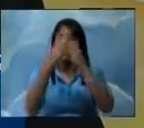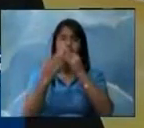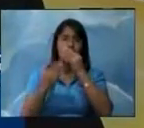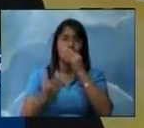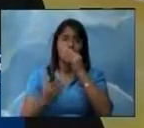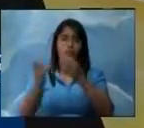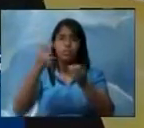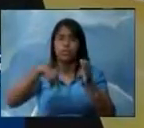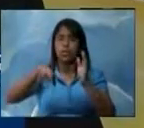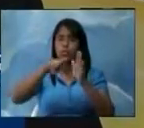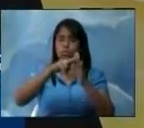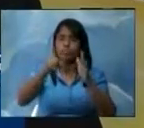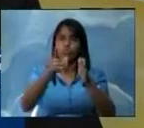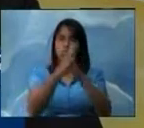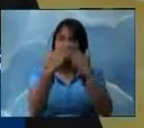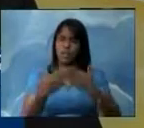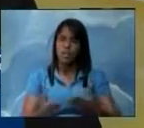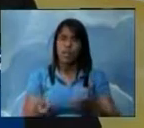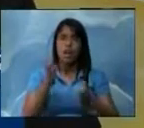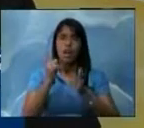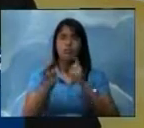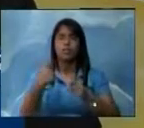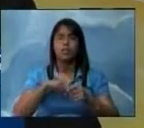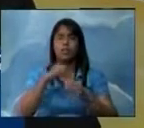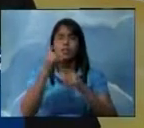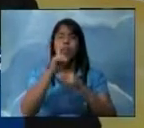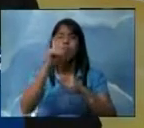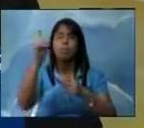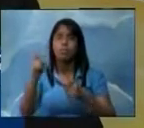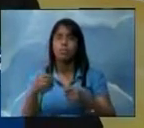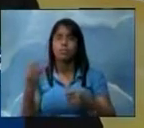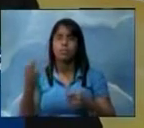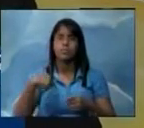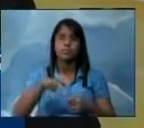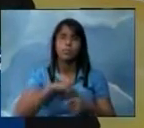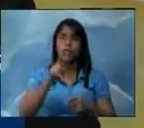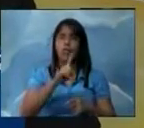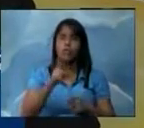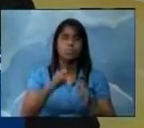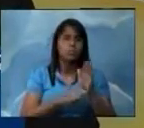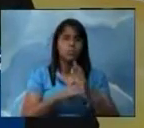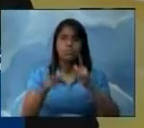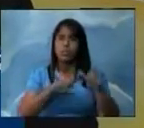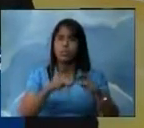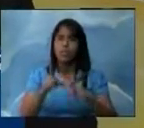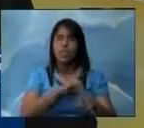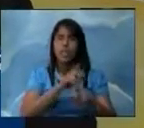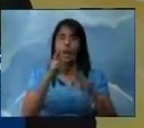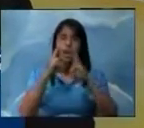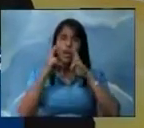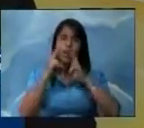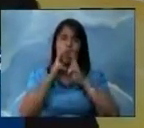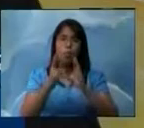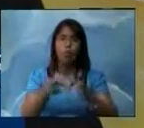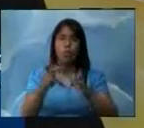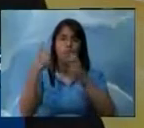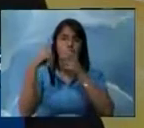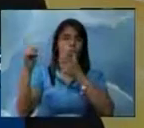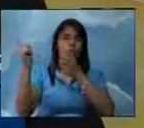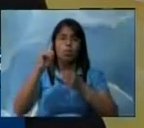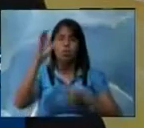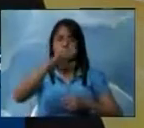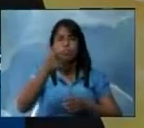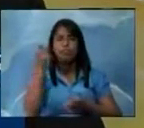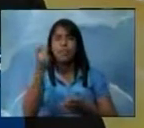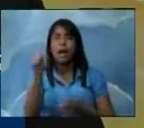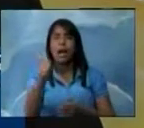toda su plenitud. Y a veces nos hacen preguntas que nosotros no somos capaces de responder por no estar en